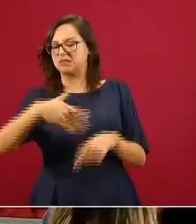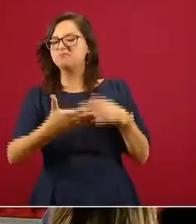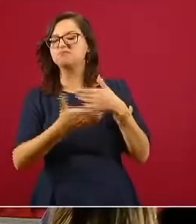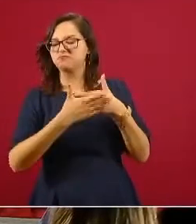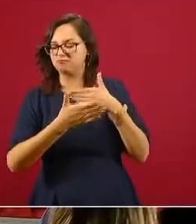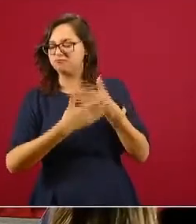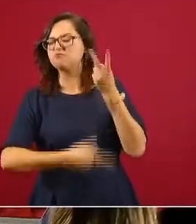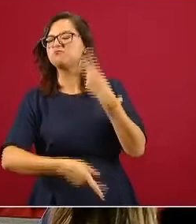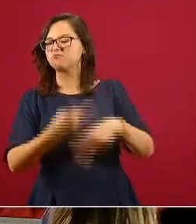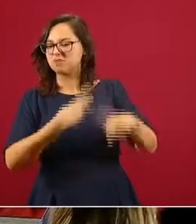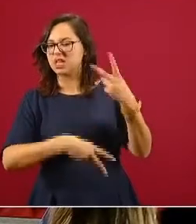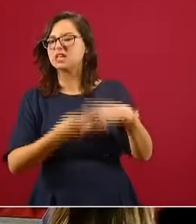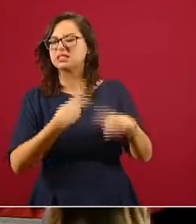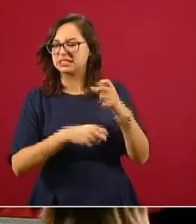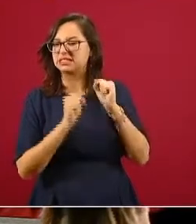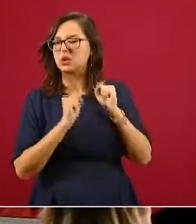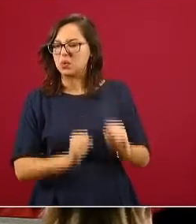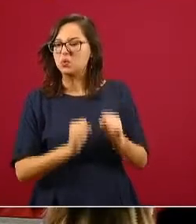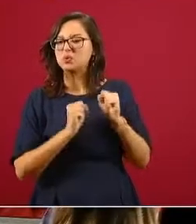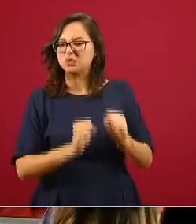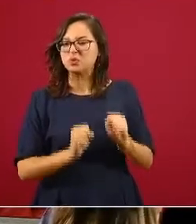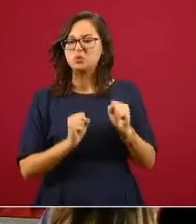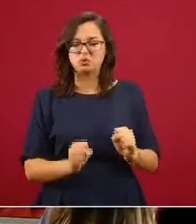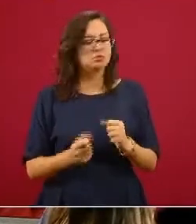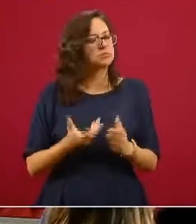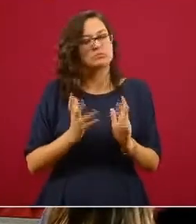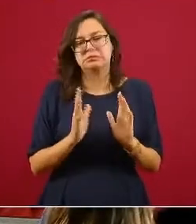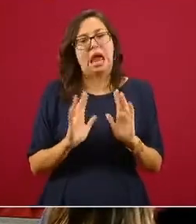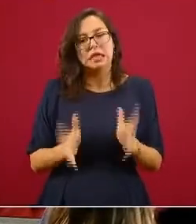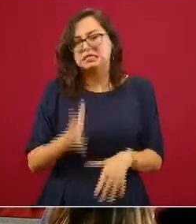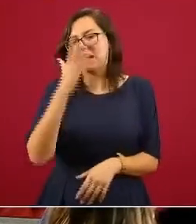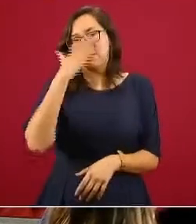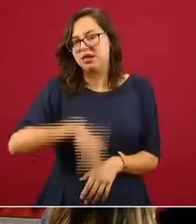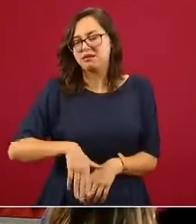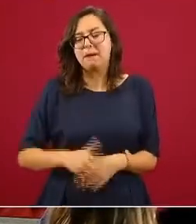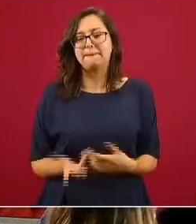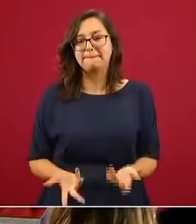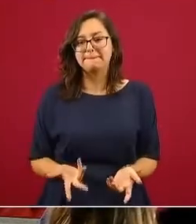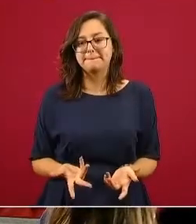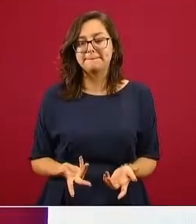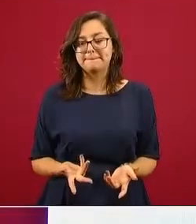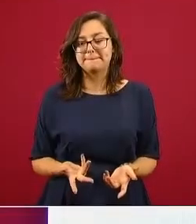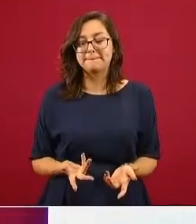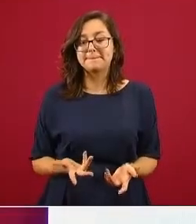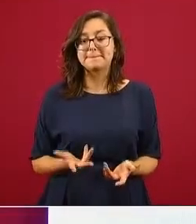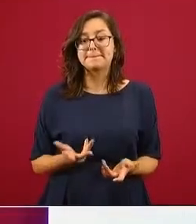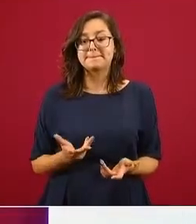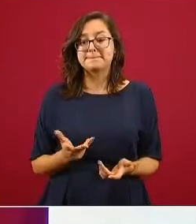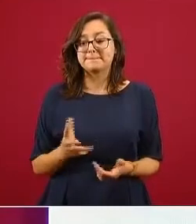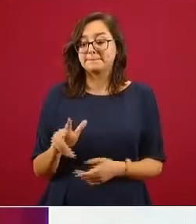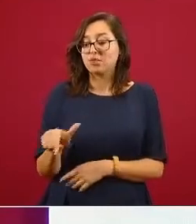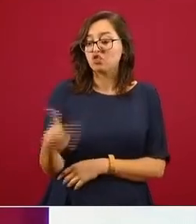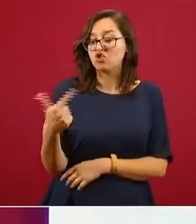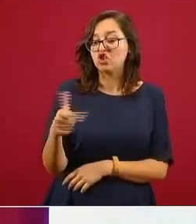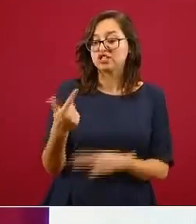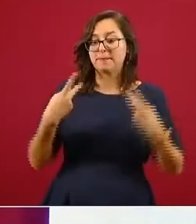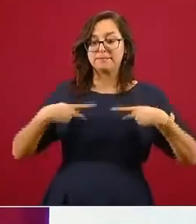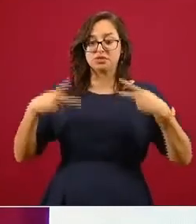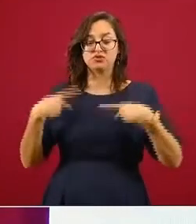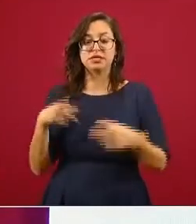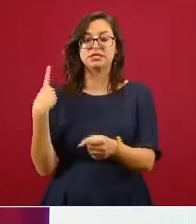esperada porque sabíamos que iba a llegar irremediablemente. Y fue cuando tuvimos 12